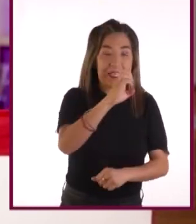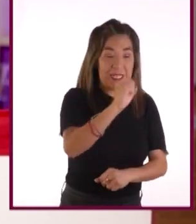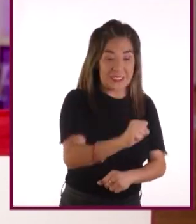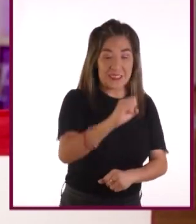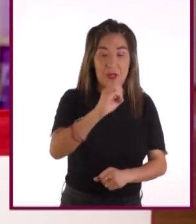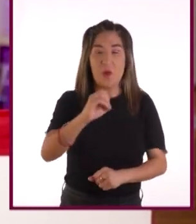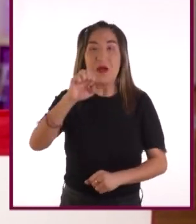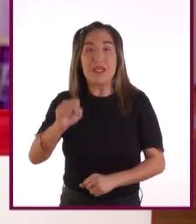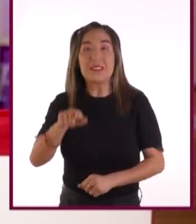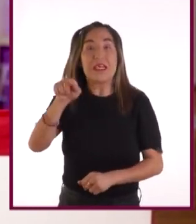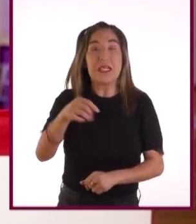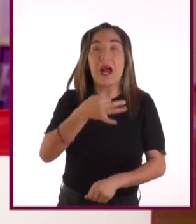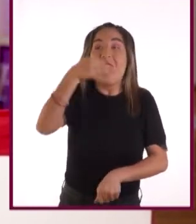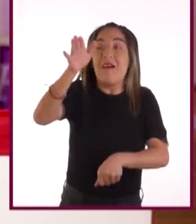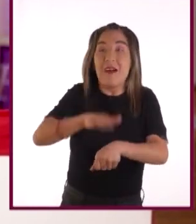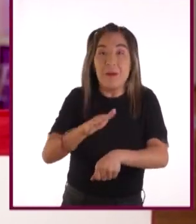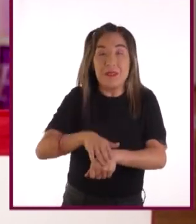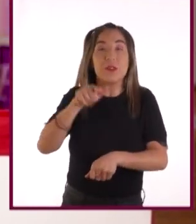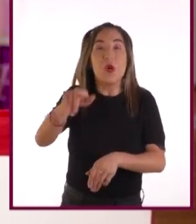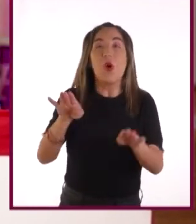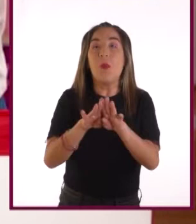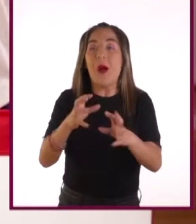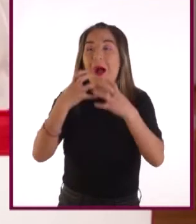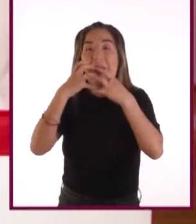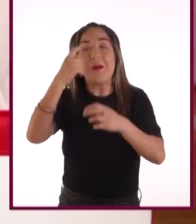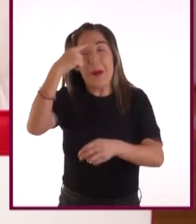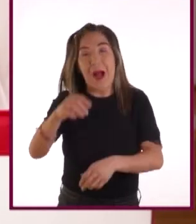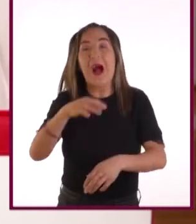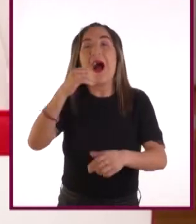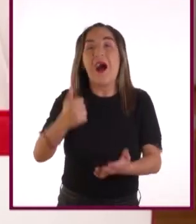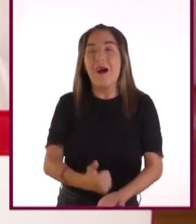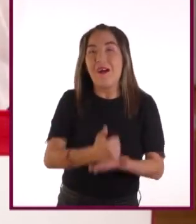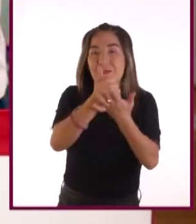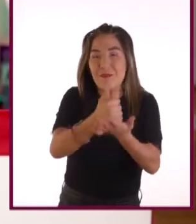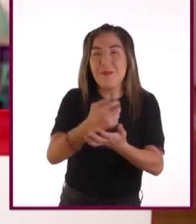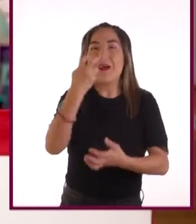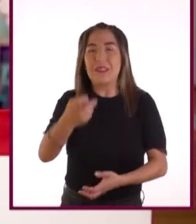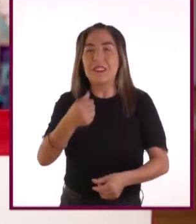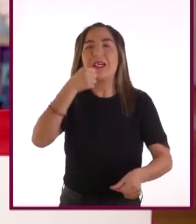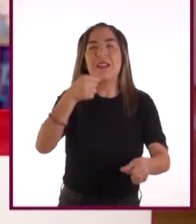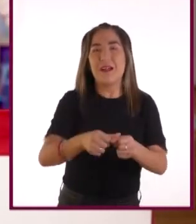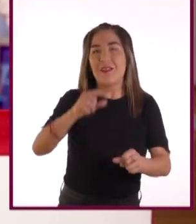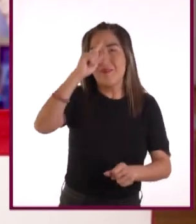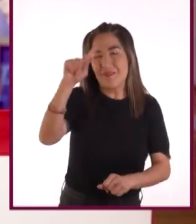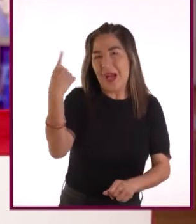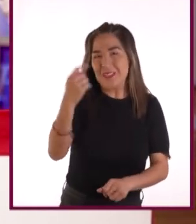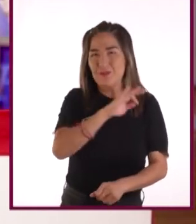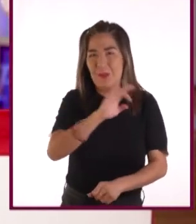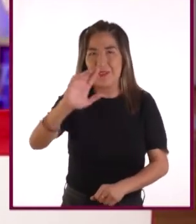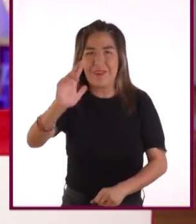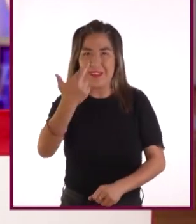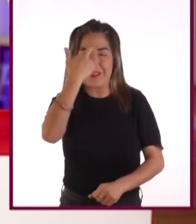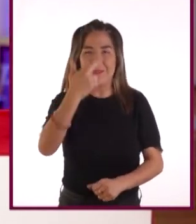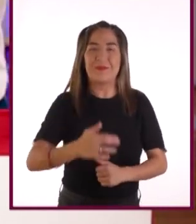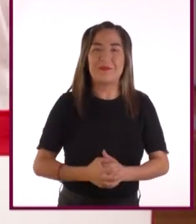el SOS sería la señal de socorro internacional, y se eligieron esas letras por su facilidad para